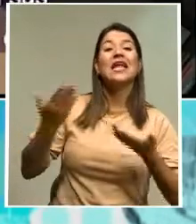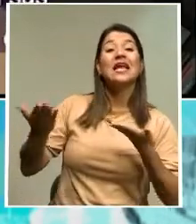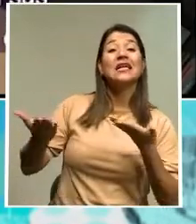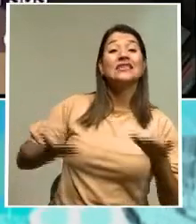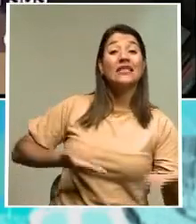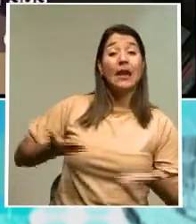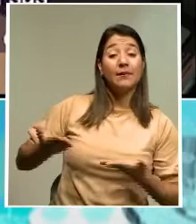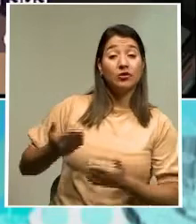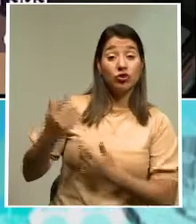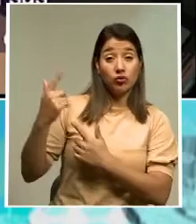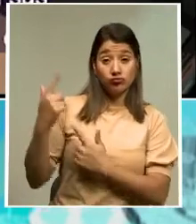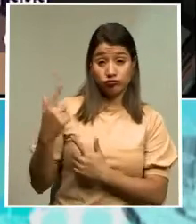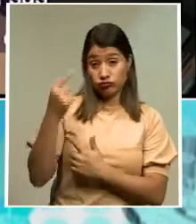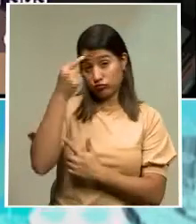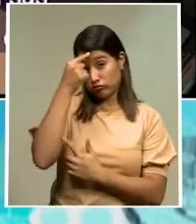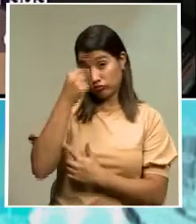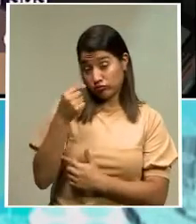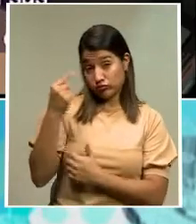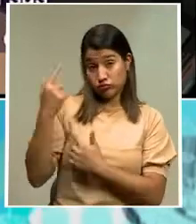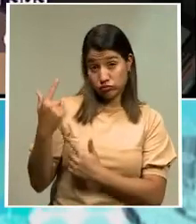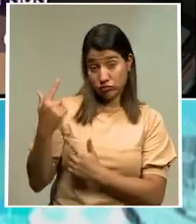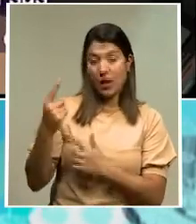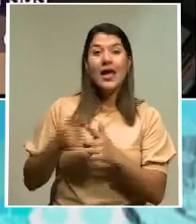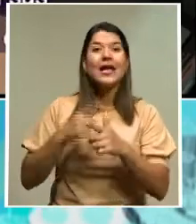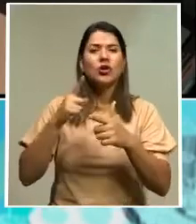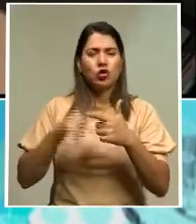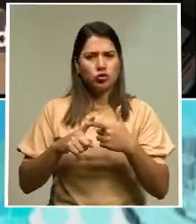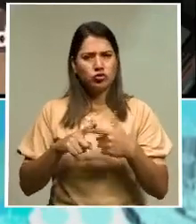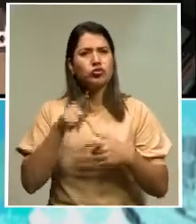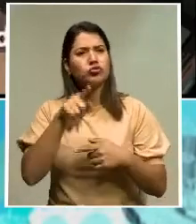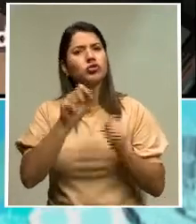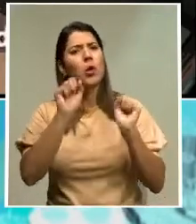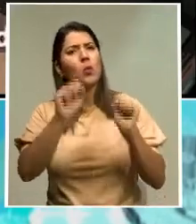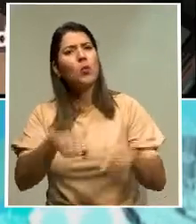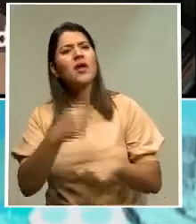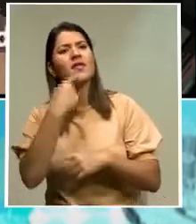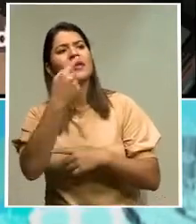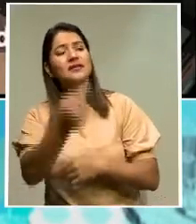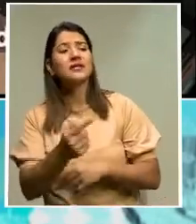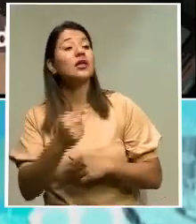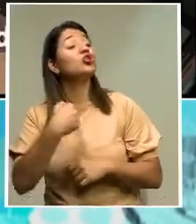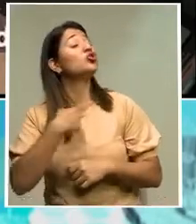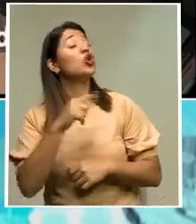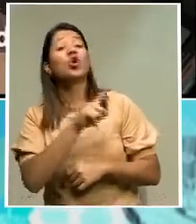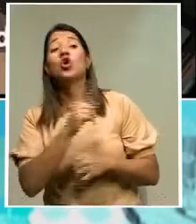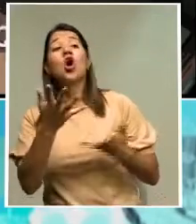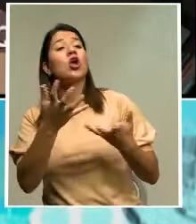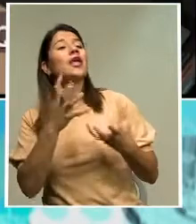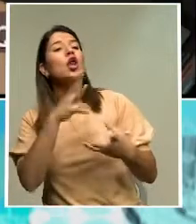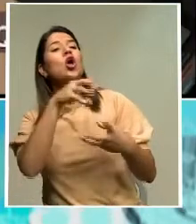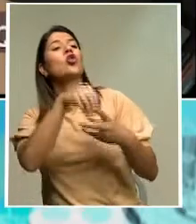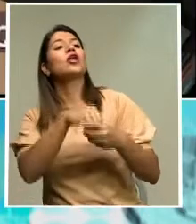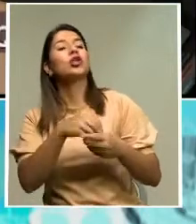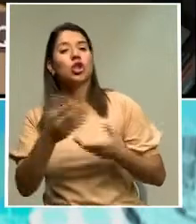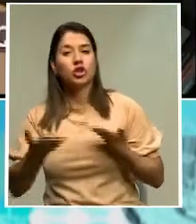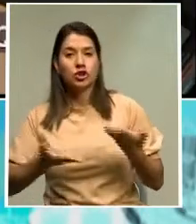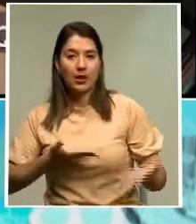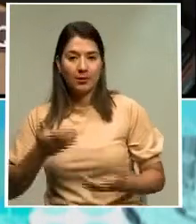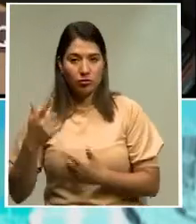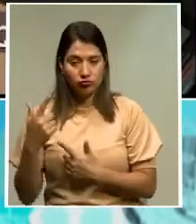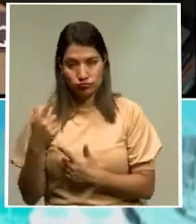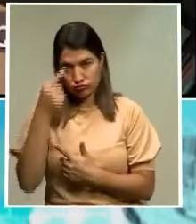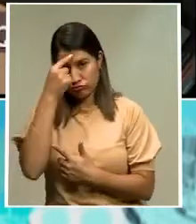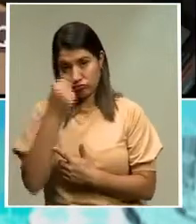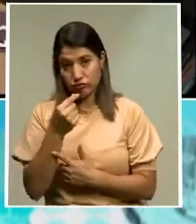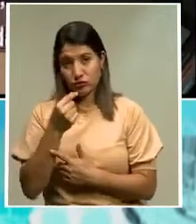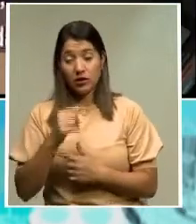X razón usted puede llegar a decir: no quiero hacer el servicio militar porque es